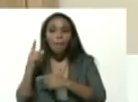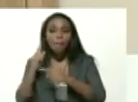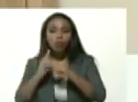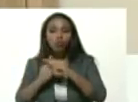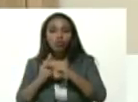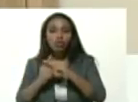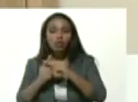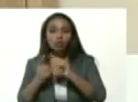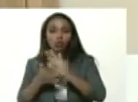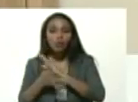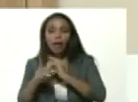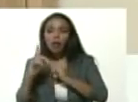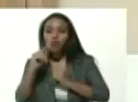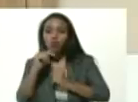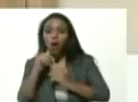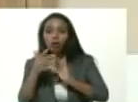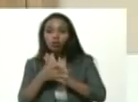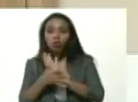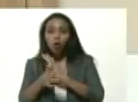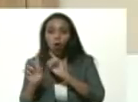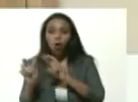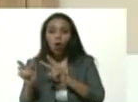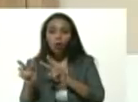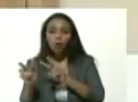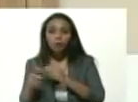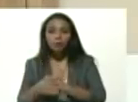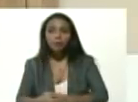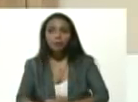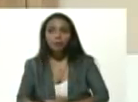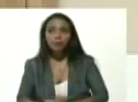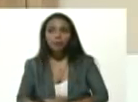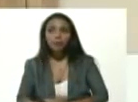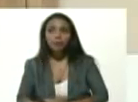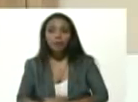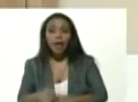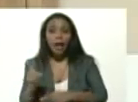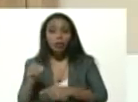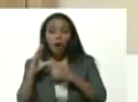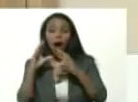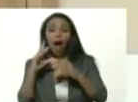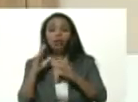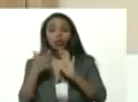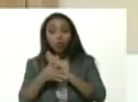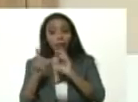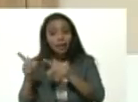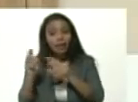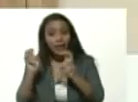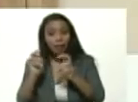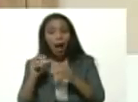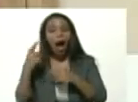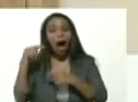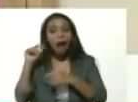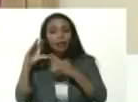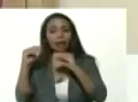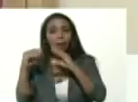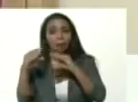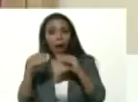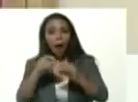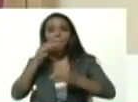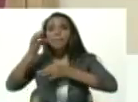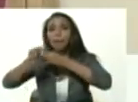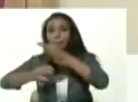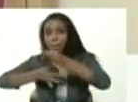y no tengan síntomas del caso. Ya sobre eso hay que hablar,